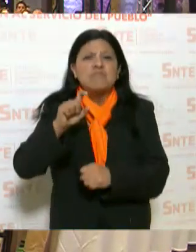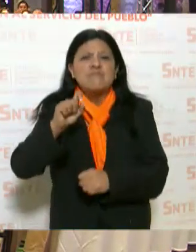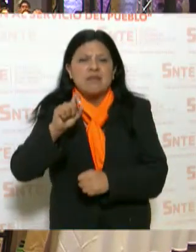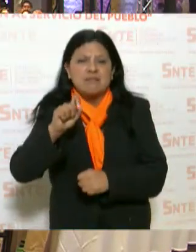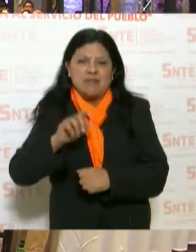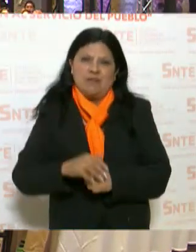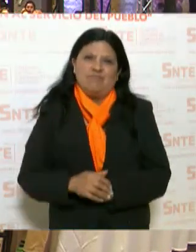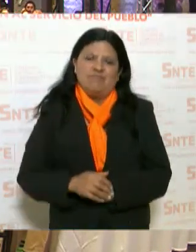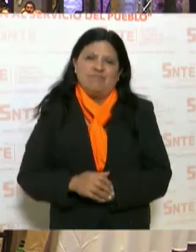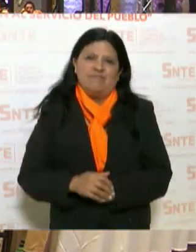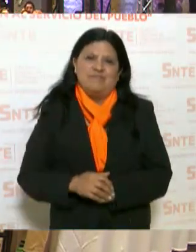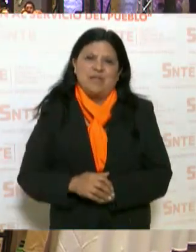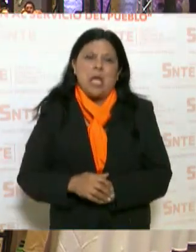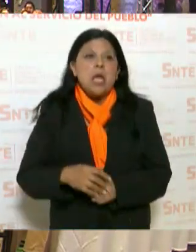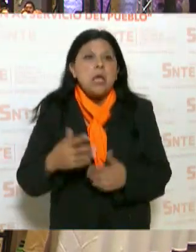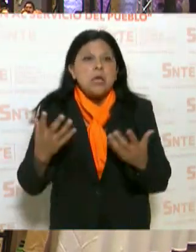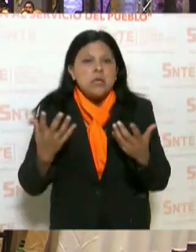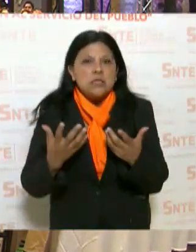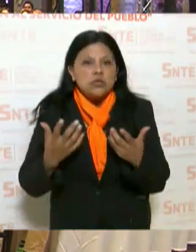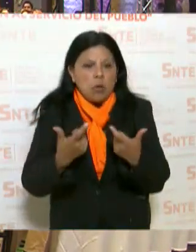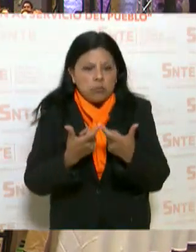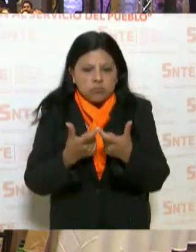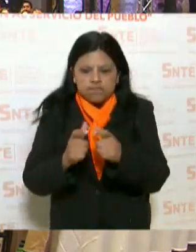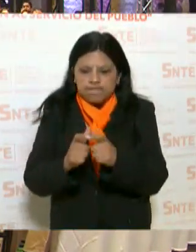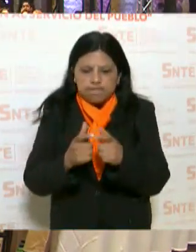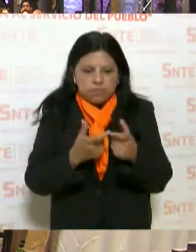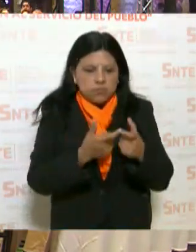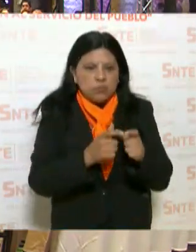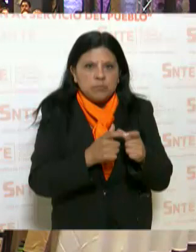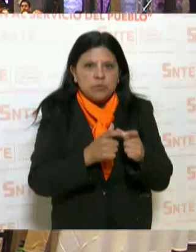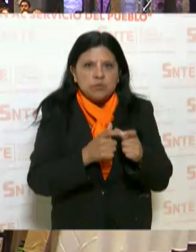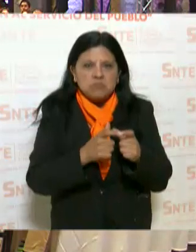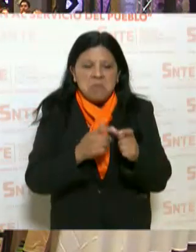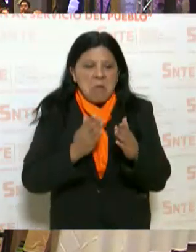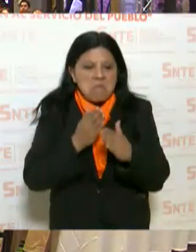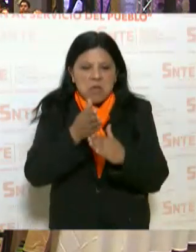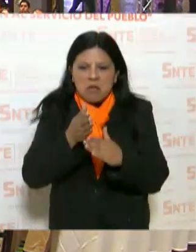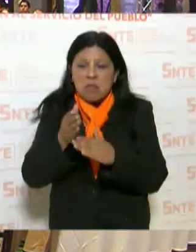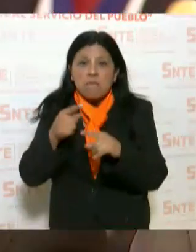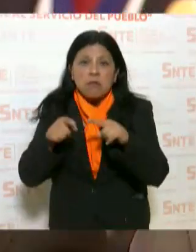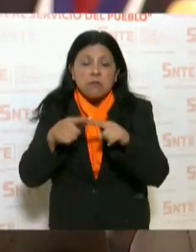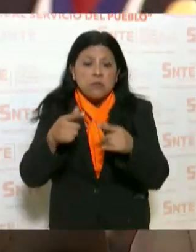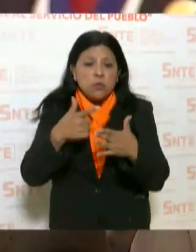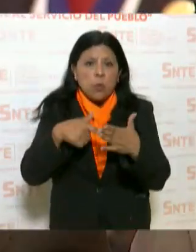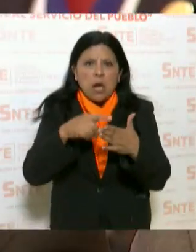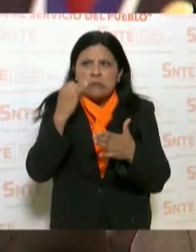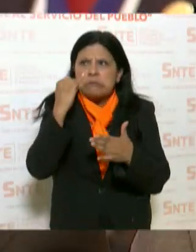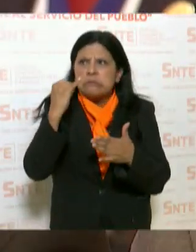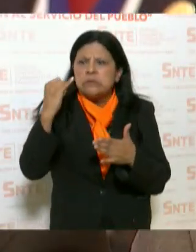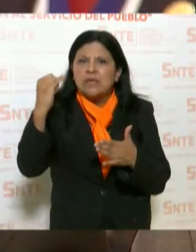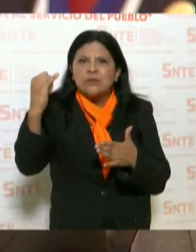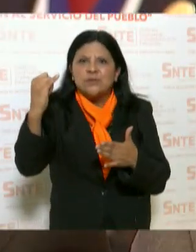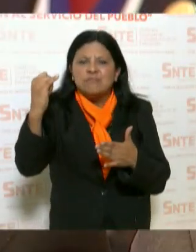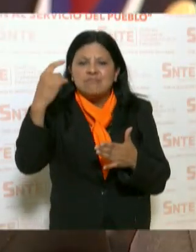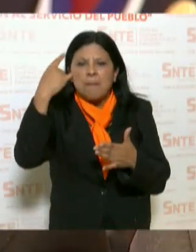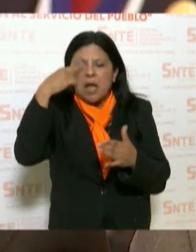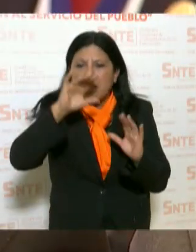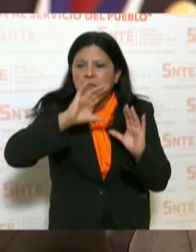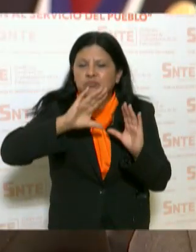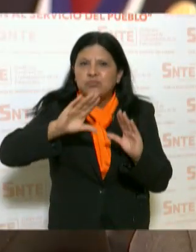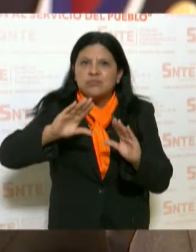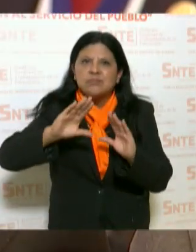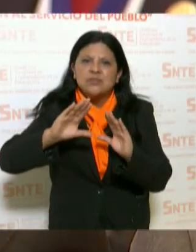Creó brigadas para ir a los pueblos más apartados a alfabetizar. Les